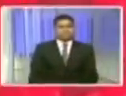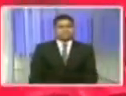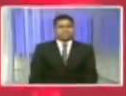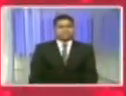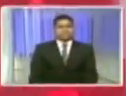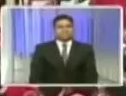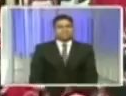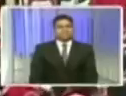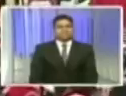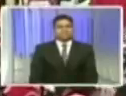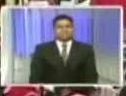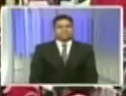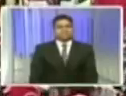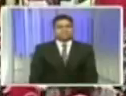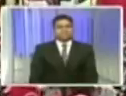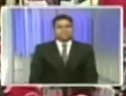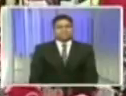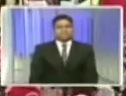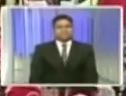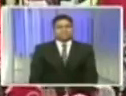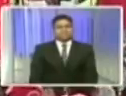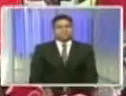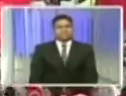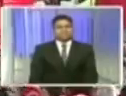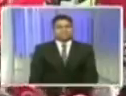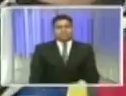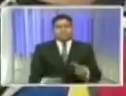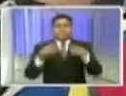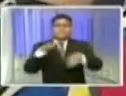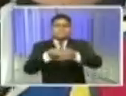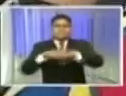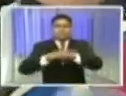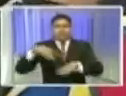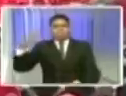izquierda. No, a tu derecha, perdón, a tu derecha.